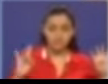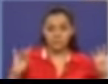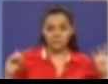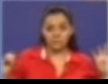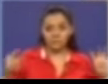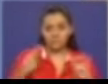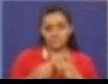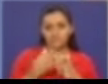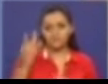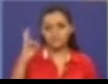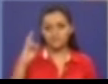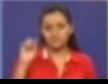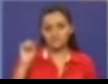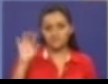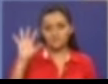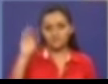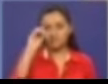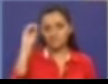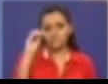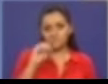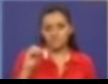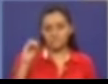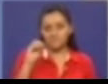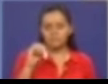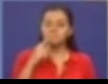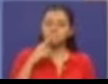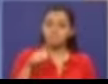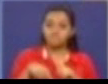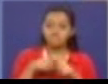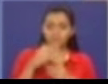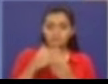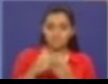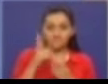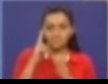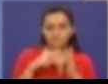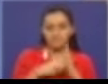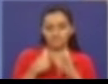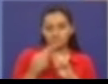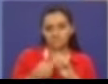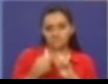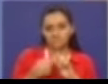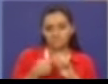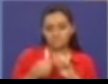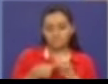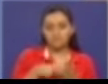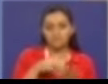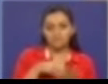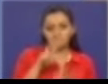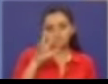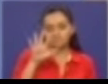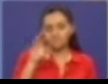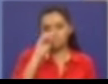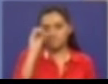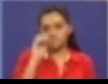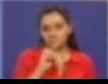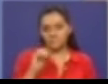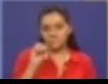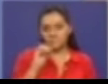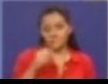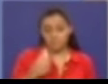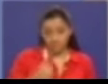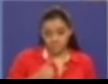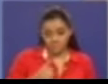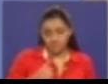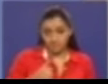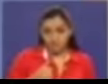17.5%. Y paraba en los 2000 salarios, que paguen solo 35%. Nosotros,